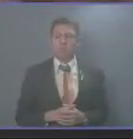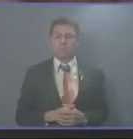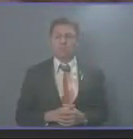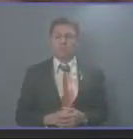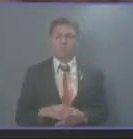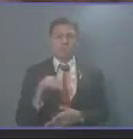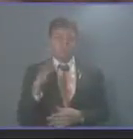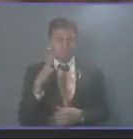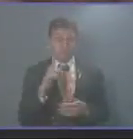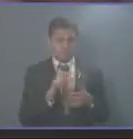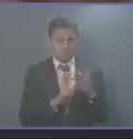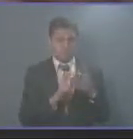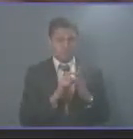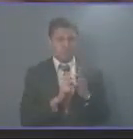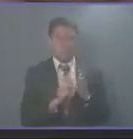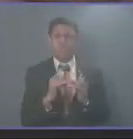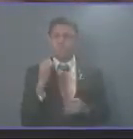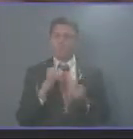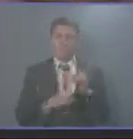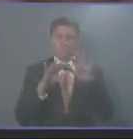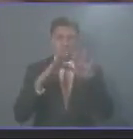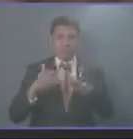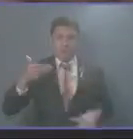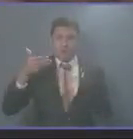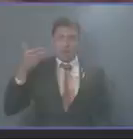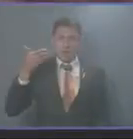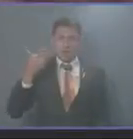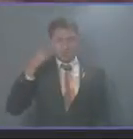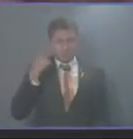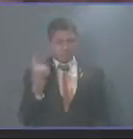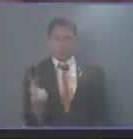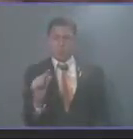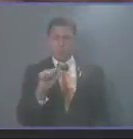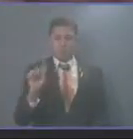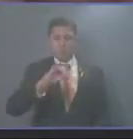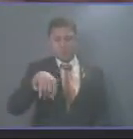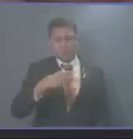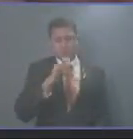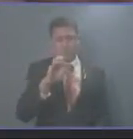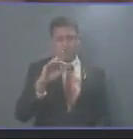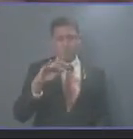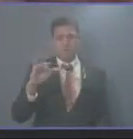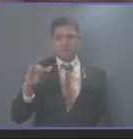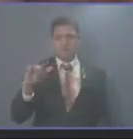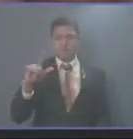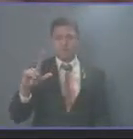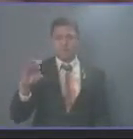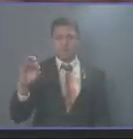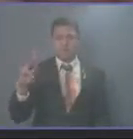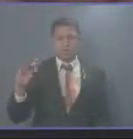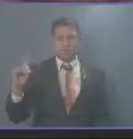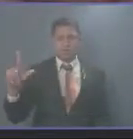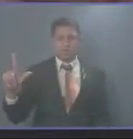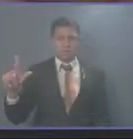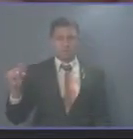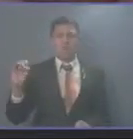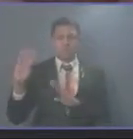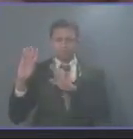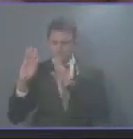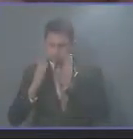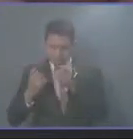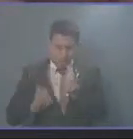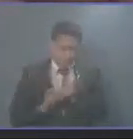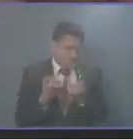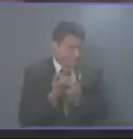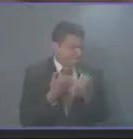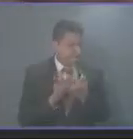Romano 5, que durante los últimos 10 años el señor Jeffrey L. Cargwell ha volcado su